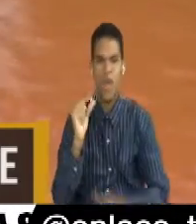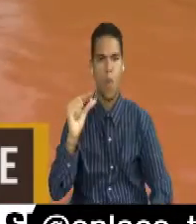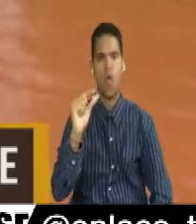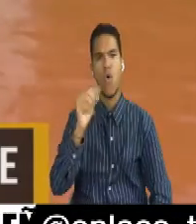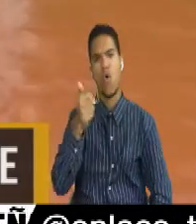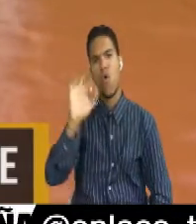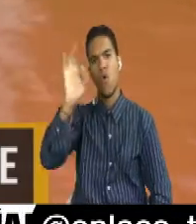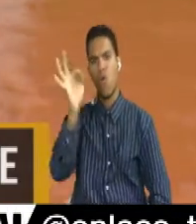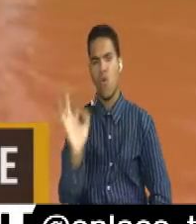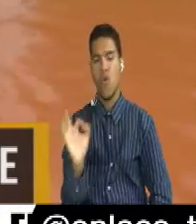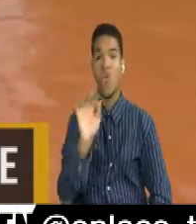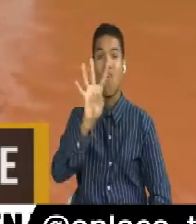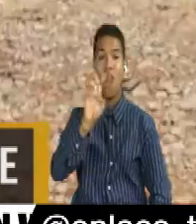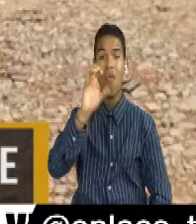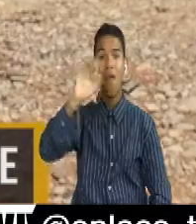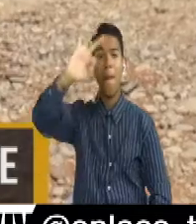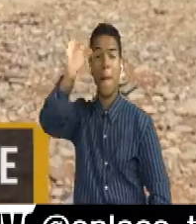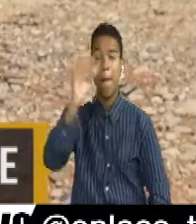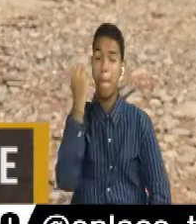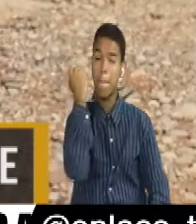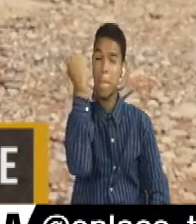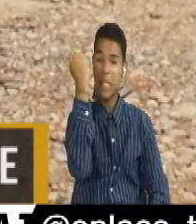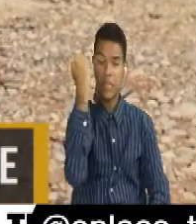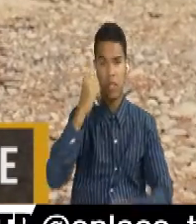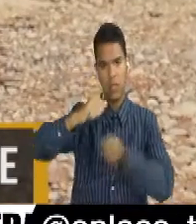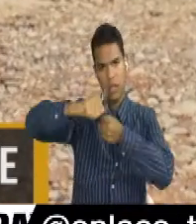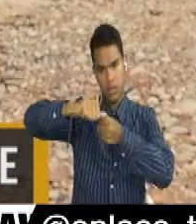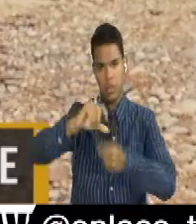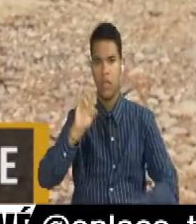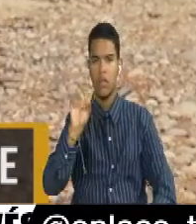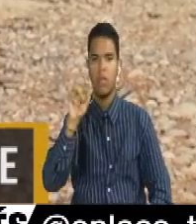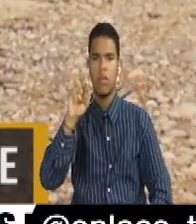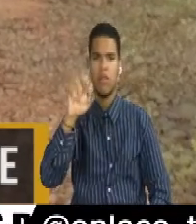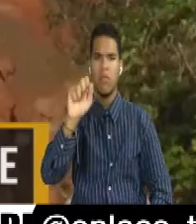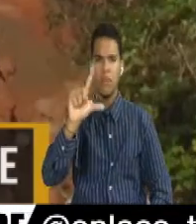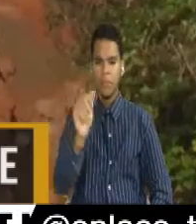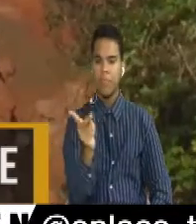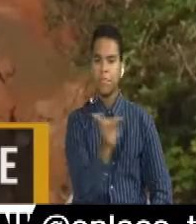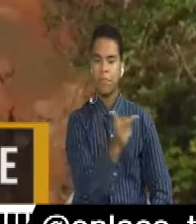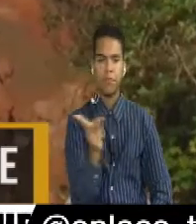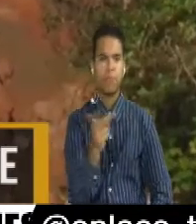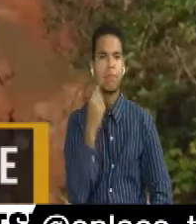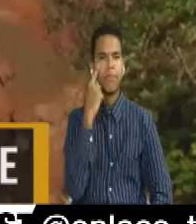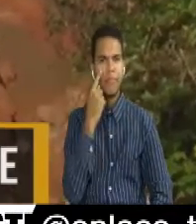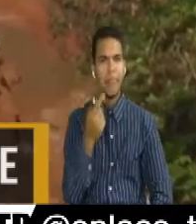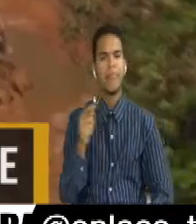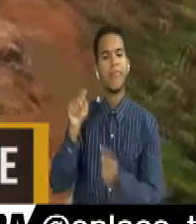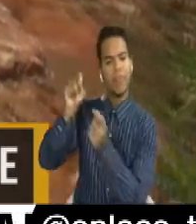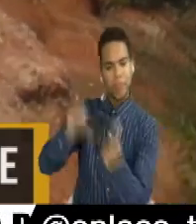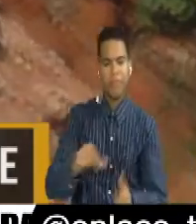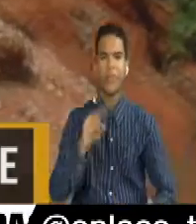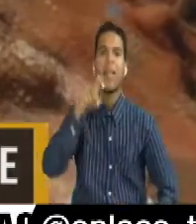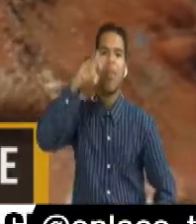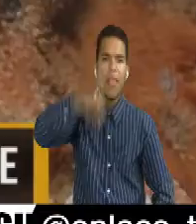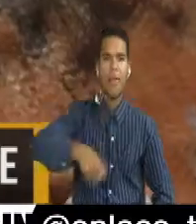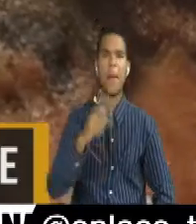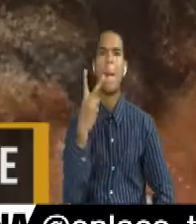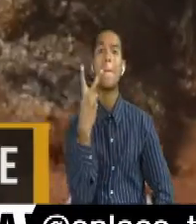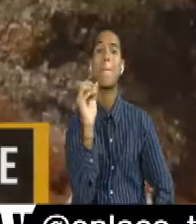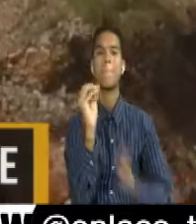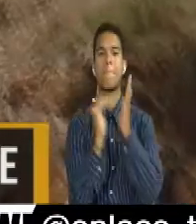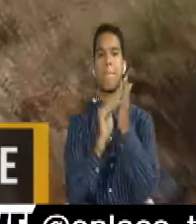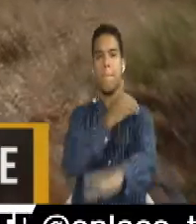esta vía nacional suma más de 20 mil millones de pesos y el estudio, según el mandatario, ya está hecho. Por eso le hago un llamado a